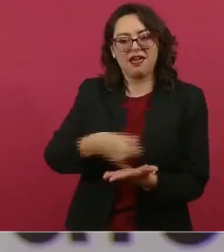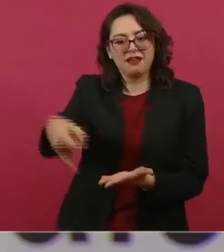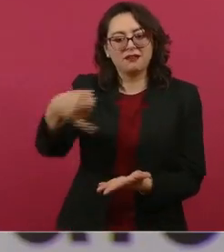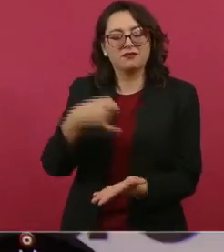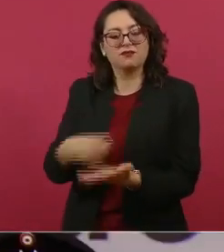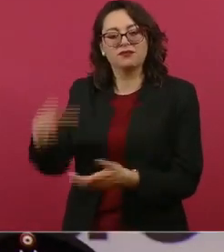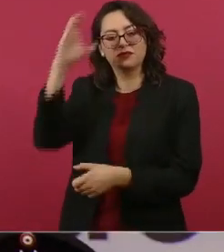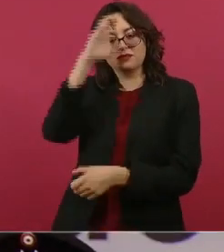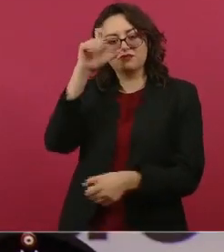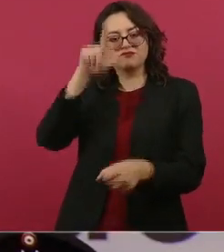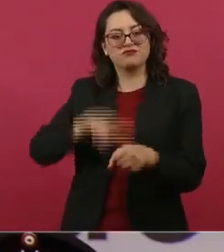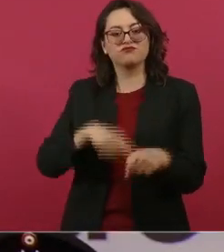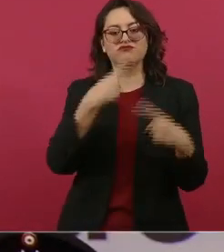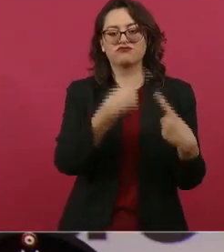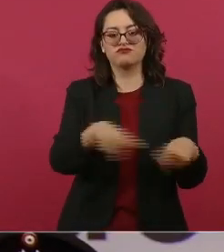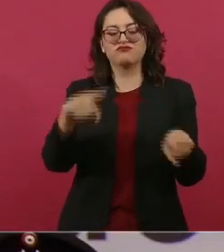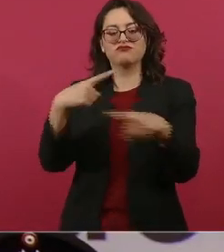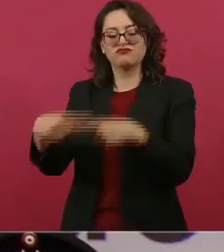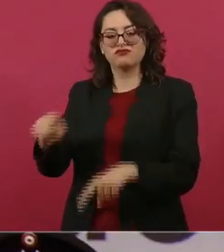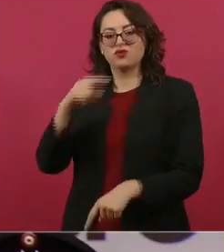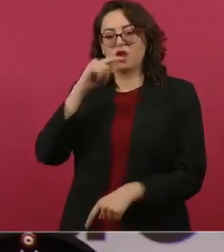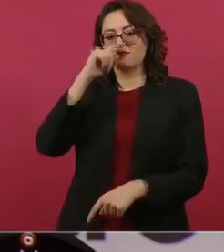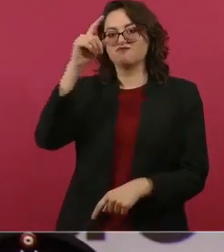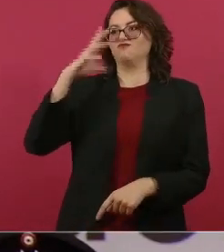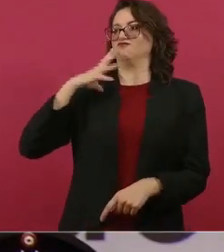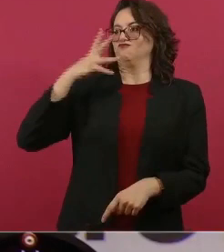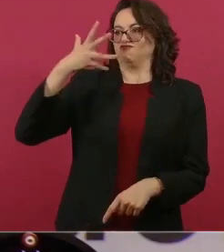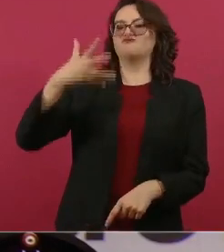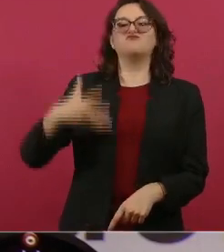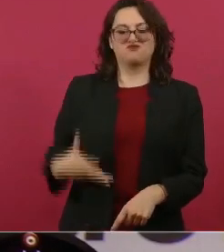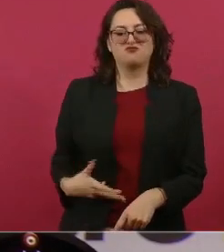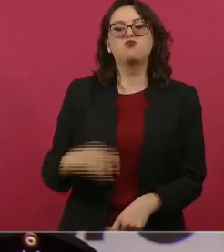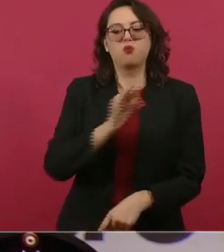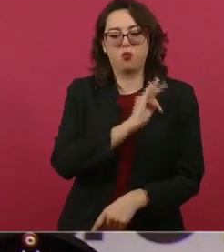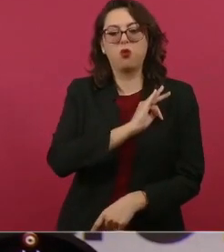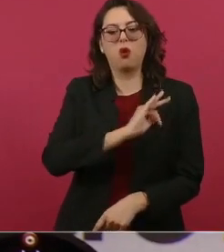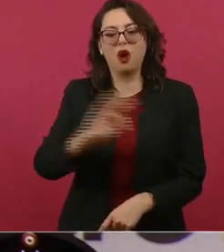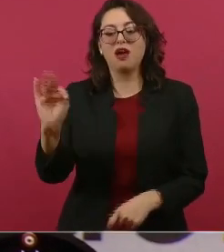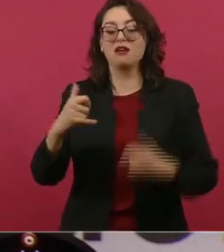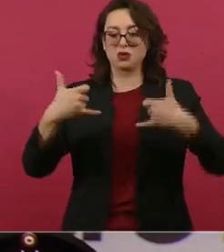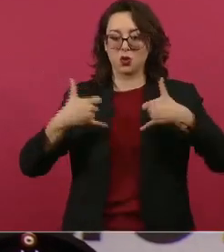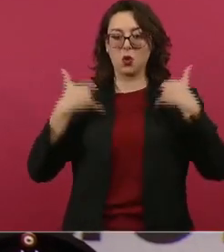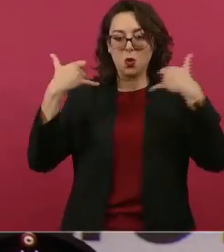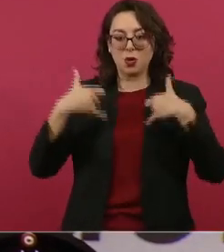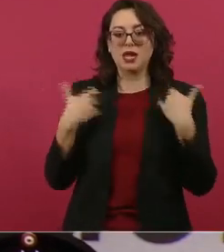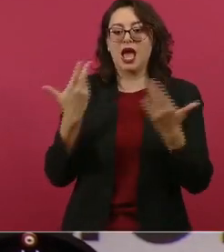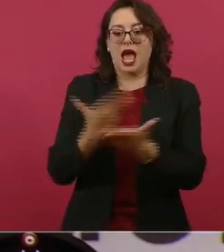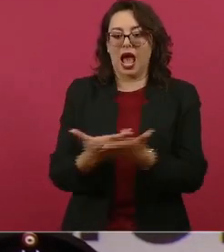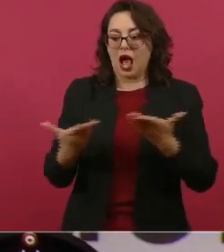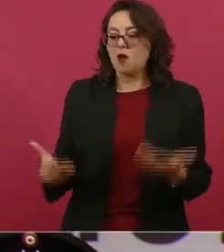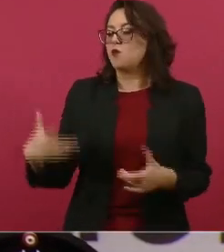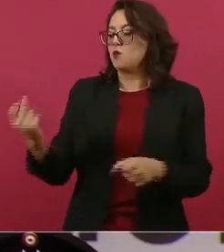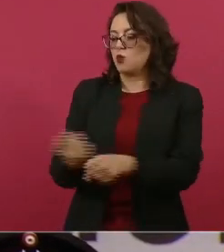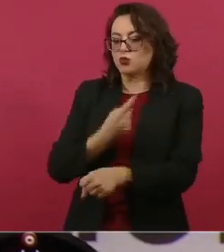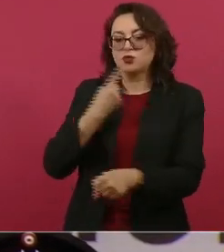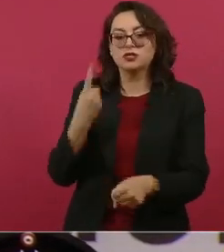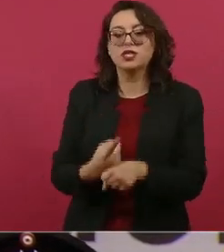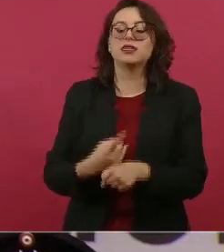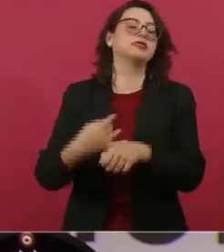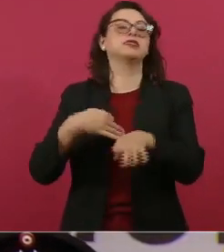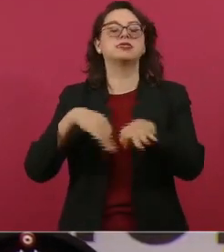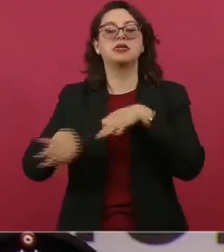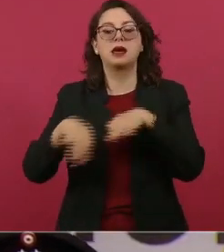cultural con orgullo y dignidad. El triunfo de jóvenes que hoy tienen oportunidades de empleo que les